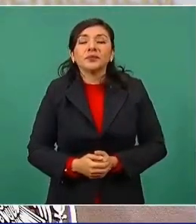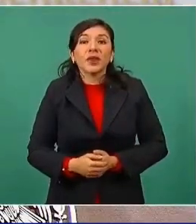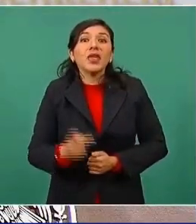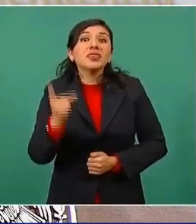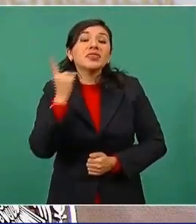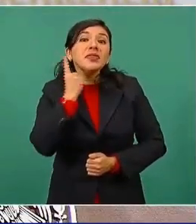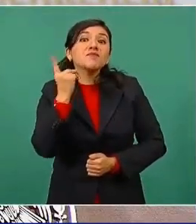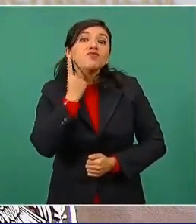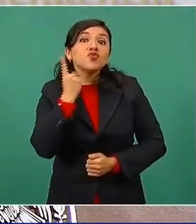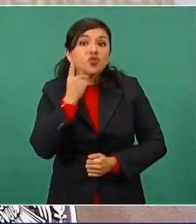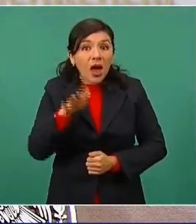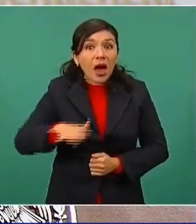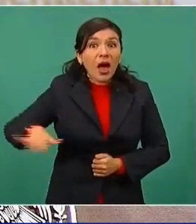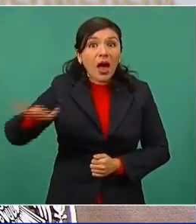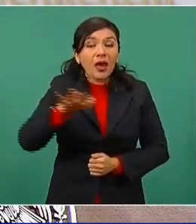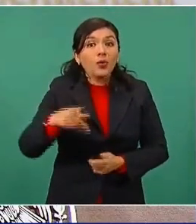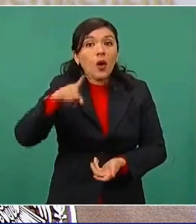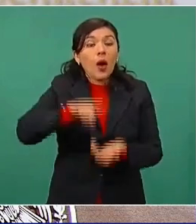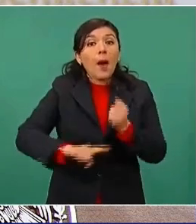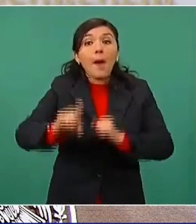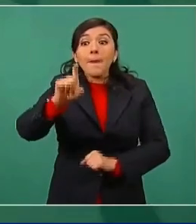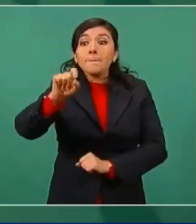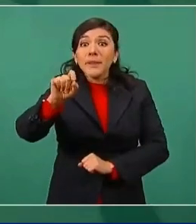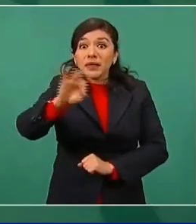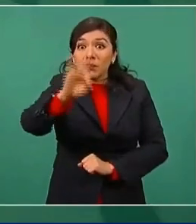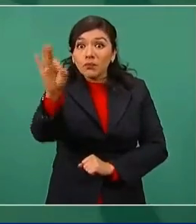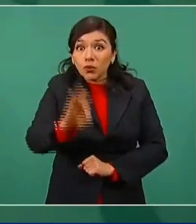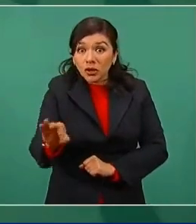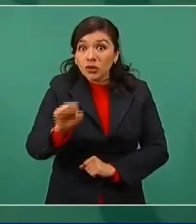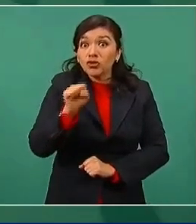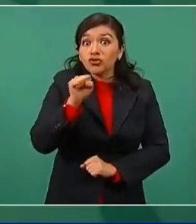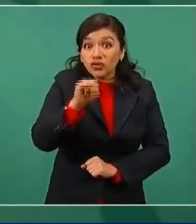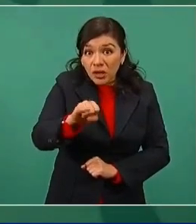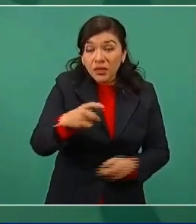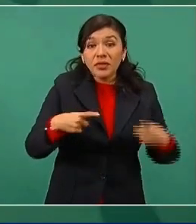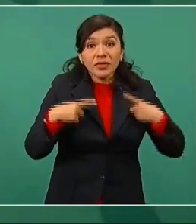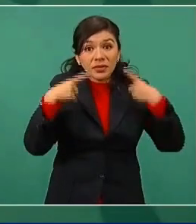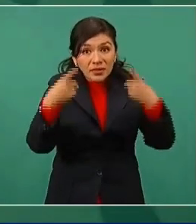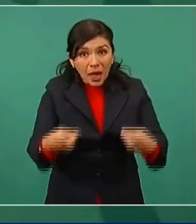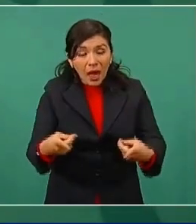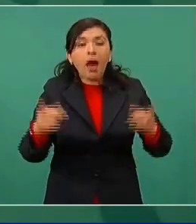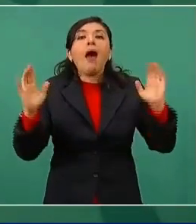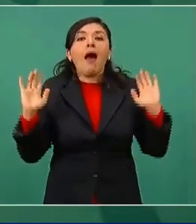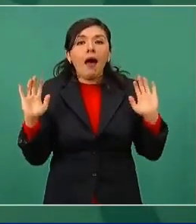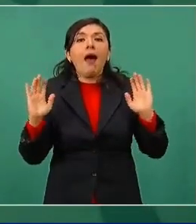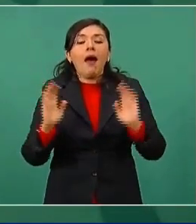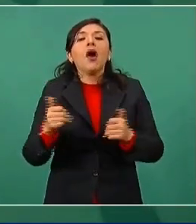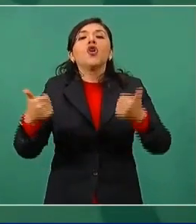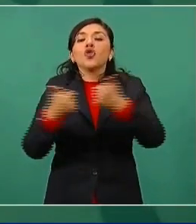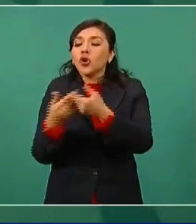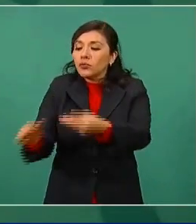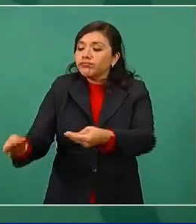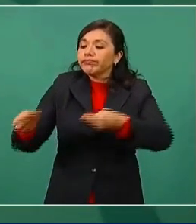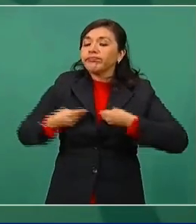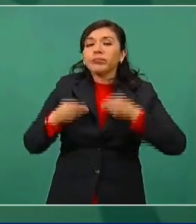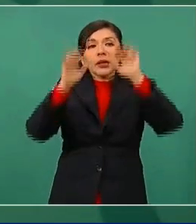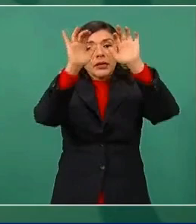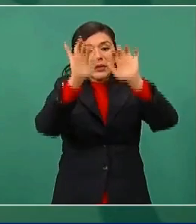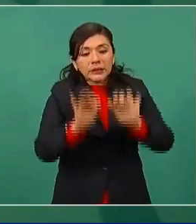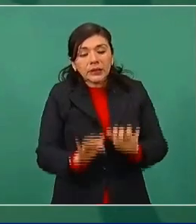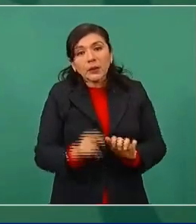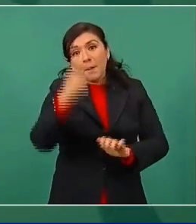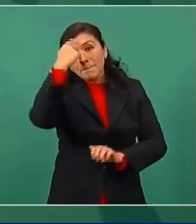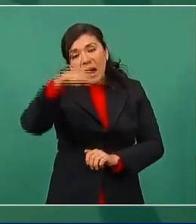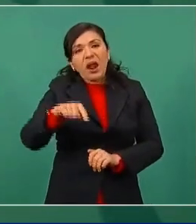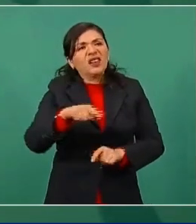diputados se acepta, ¿sí?, un escrito para destituirlo, y con